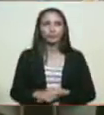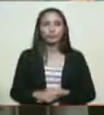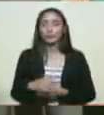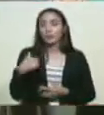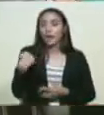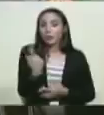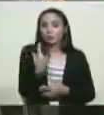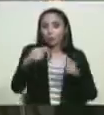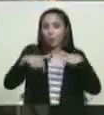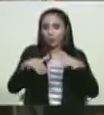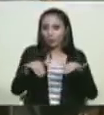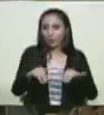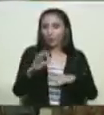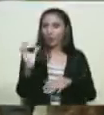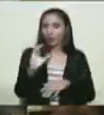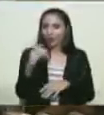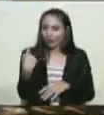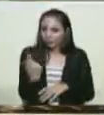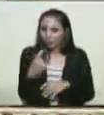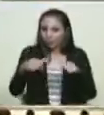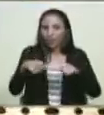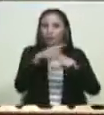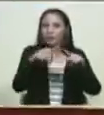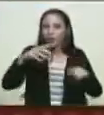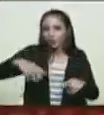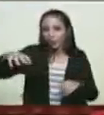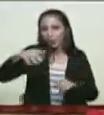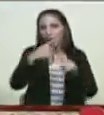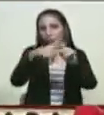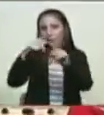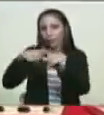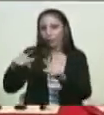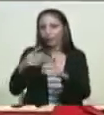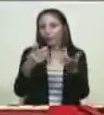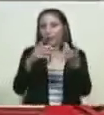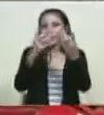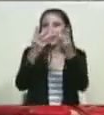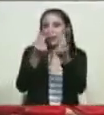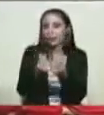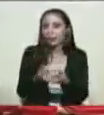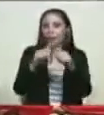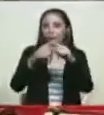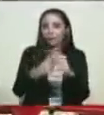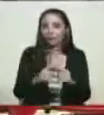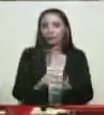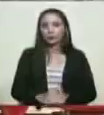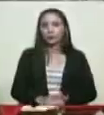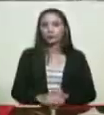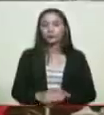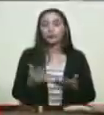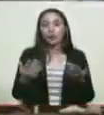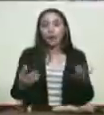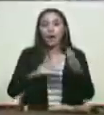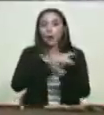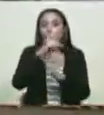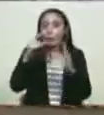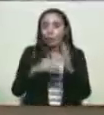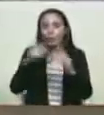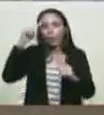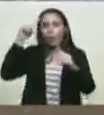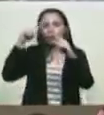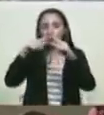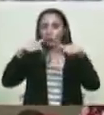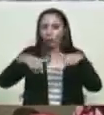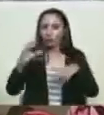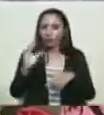Solo en Caracas, la nueva meta de vivienda para ser entregada en